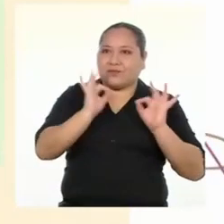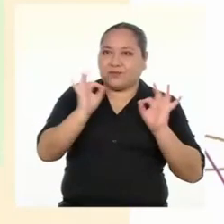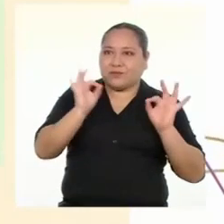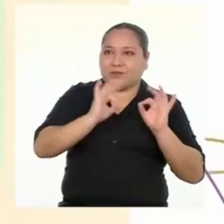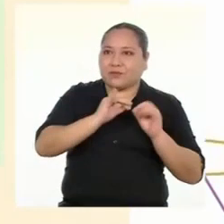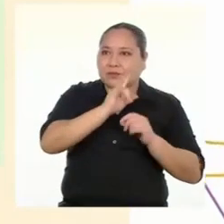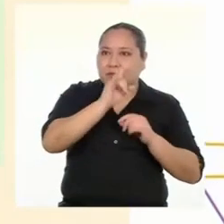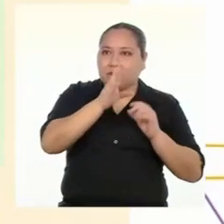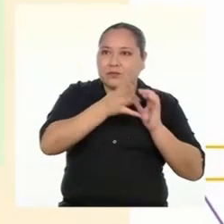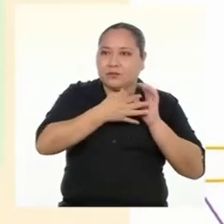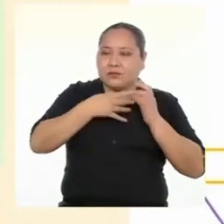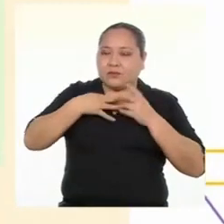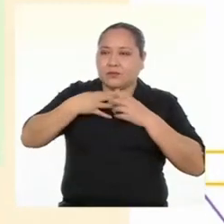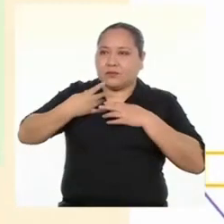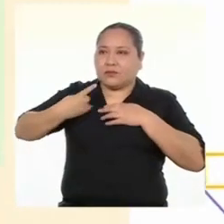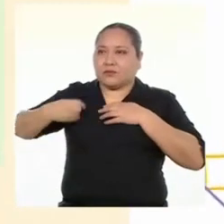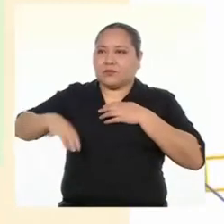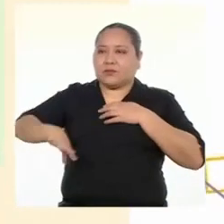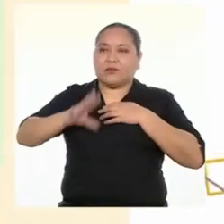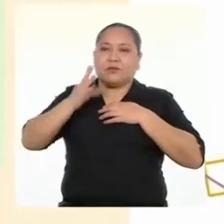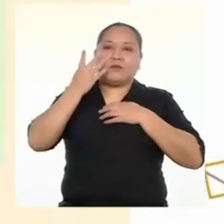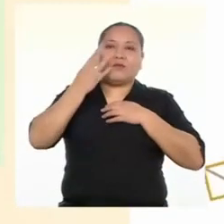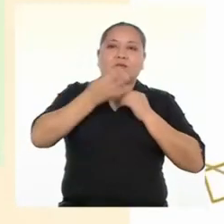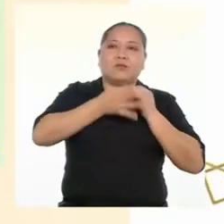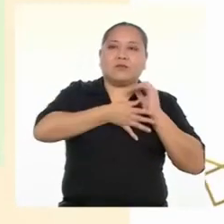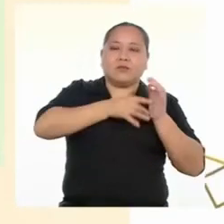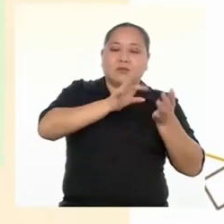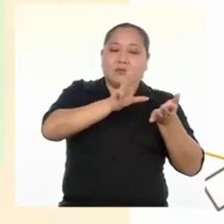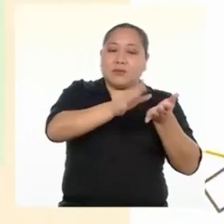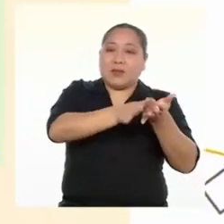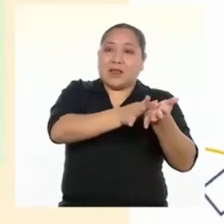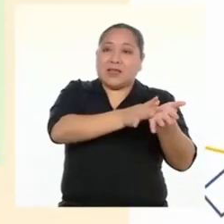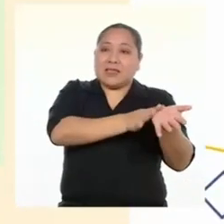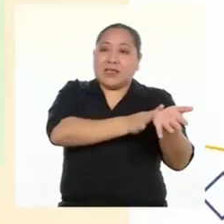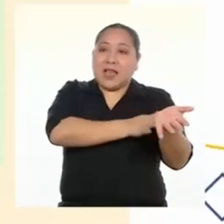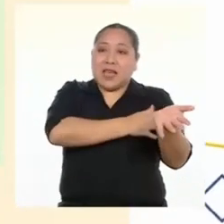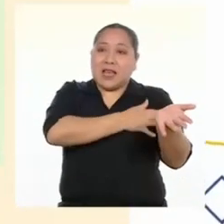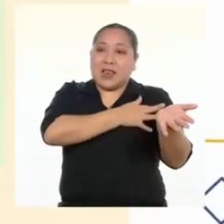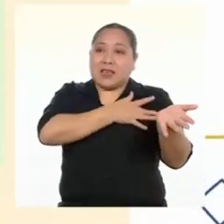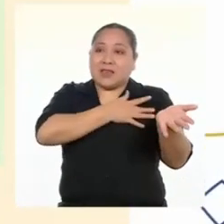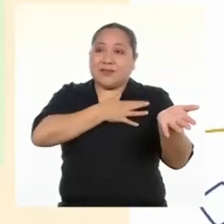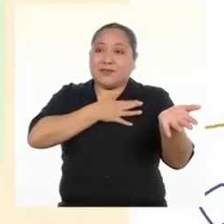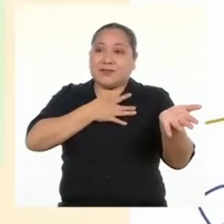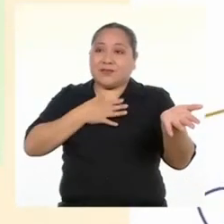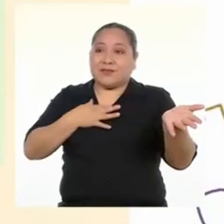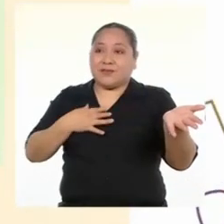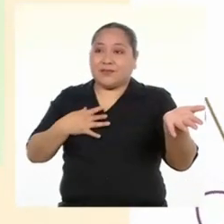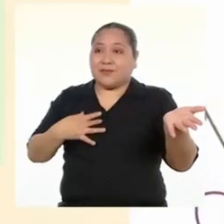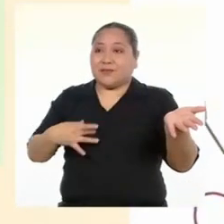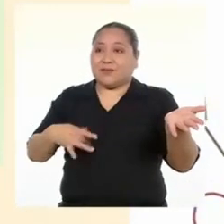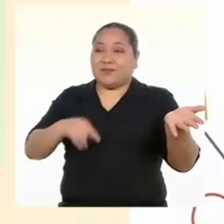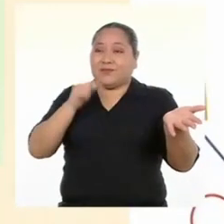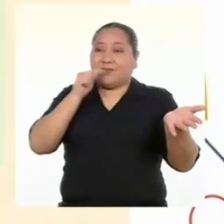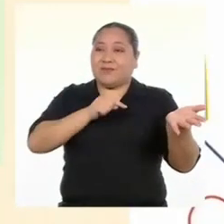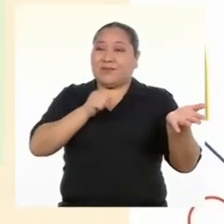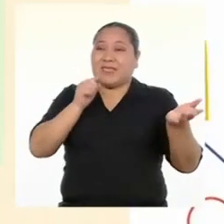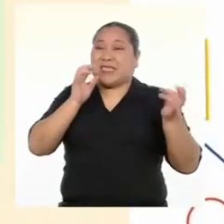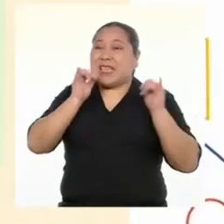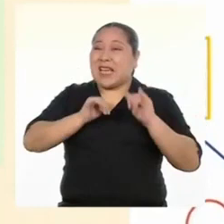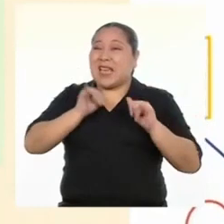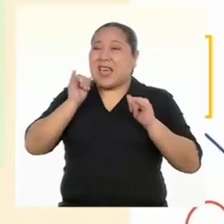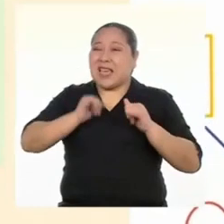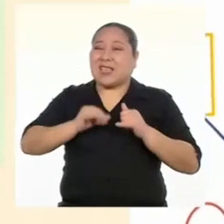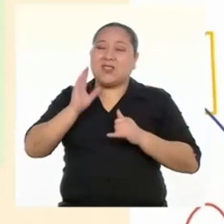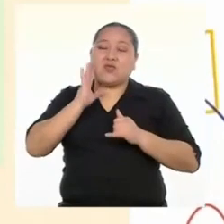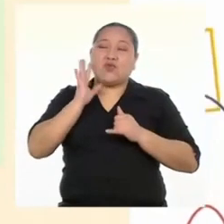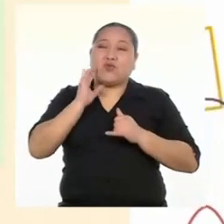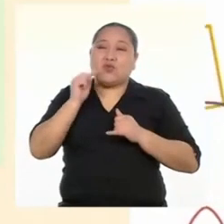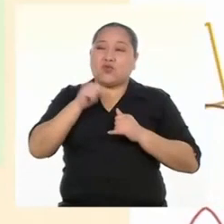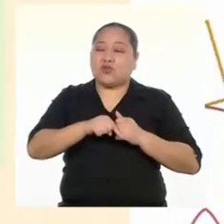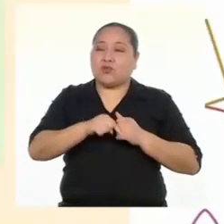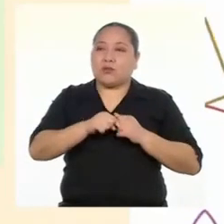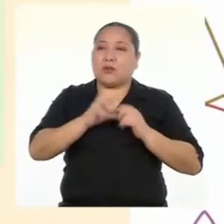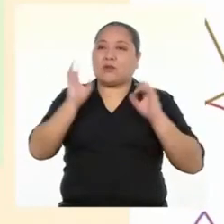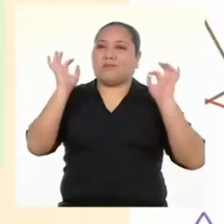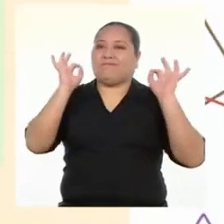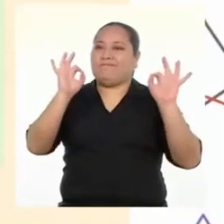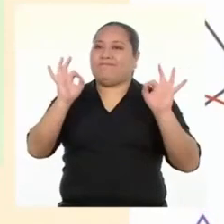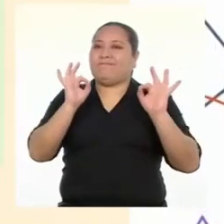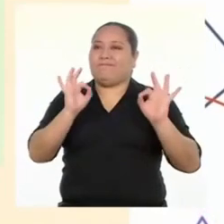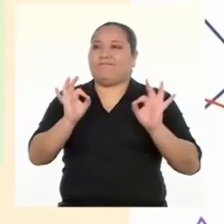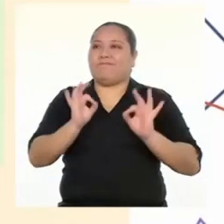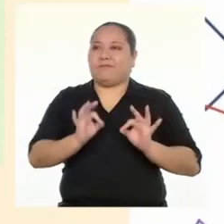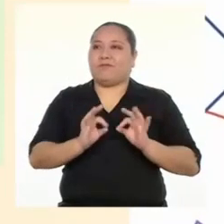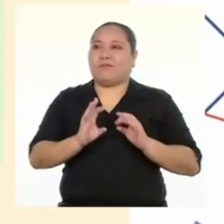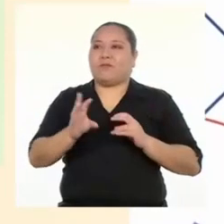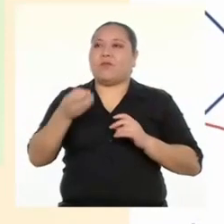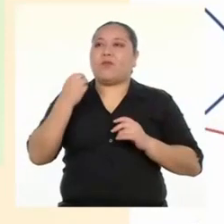sido traídos por el aparato circulatorio. Si estos desechos permanecieran en nuestros cuerpos, sería bastante